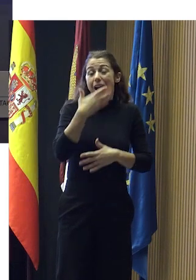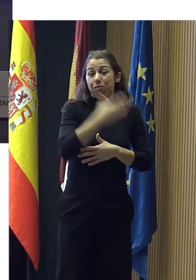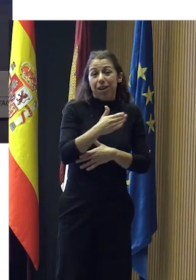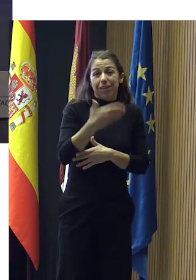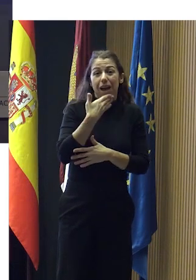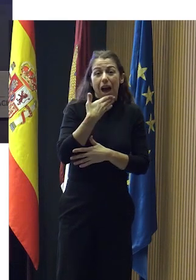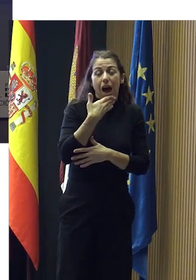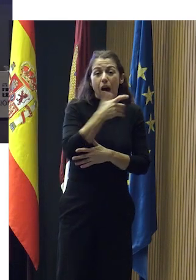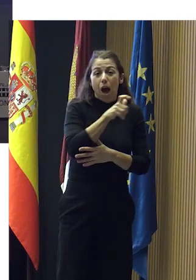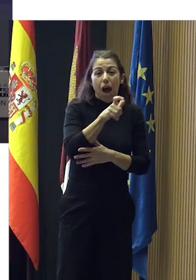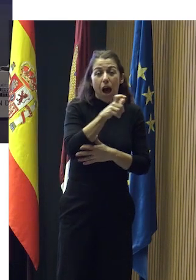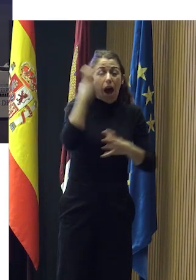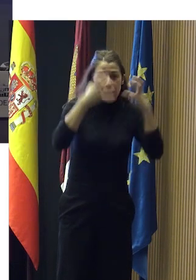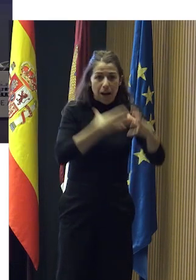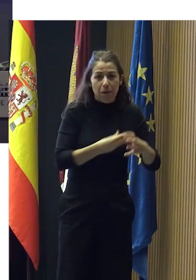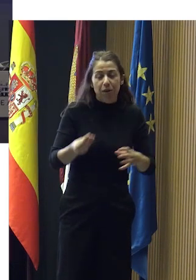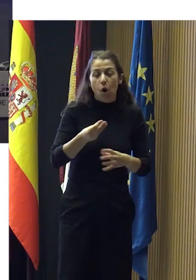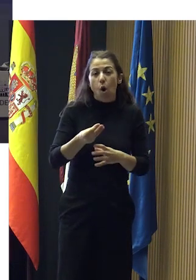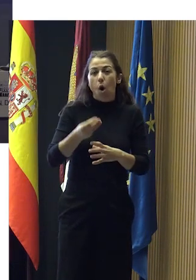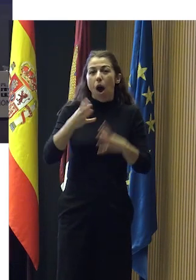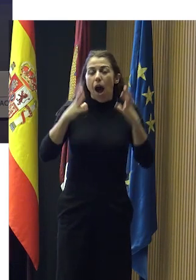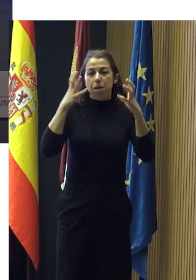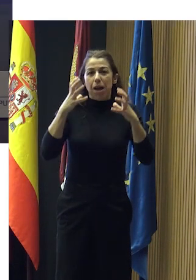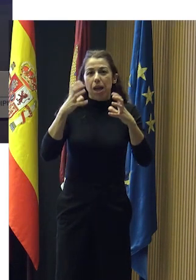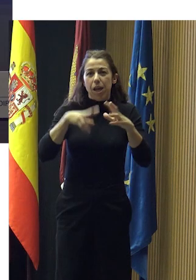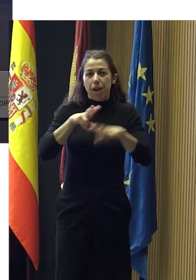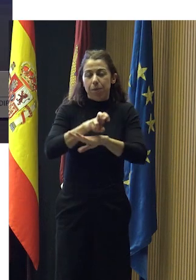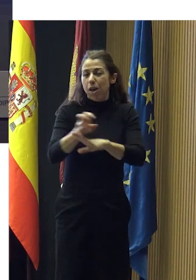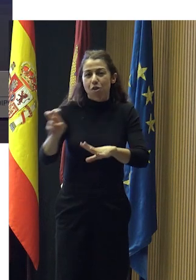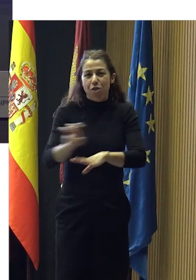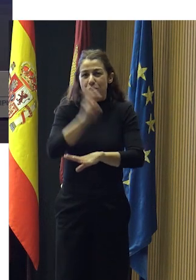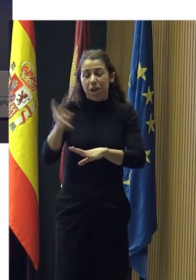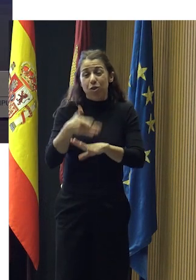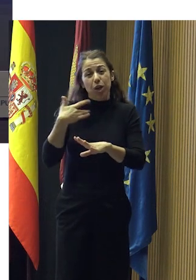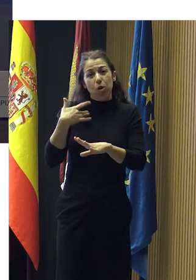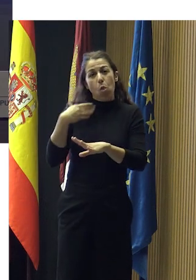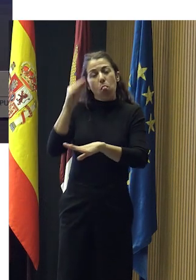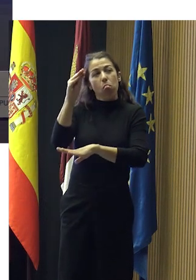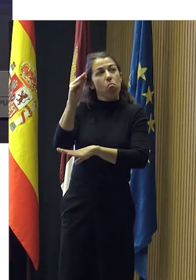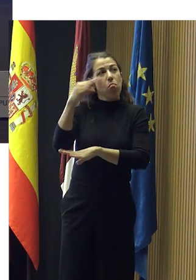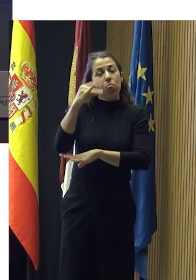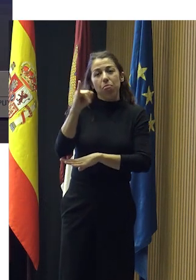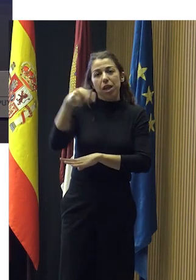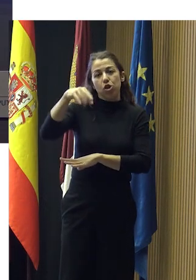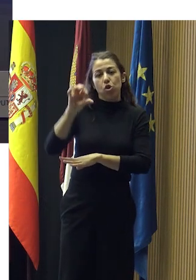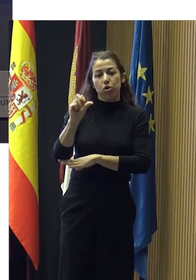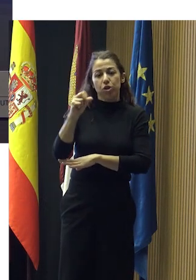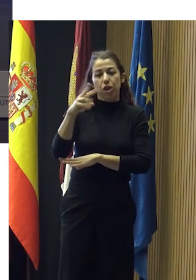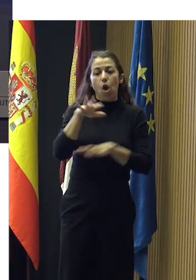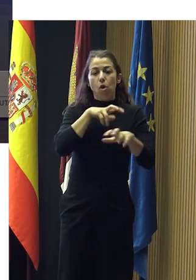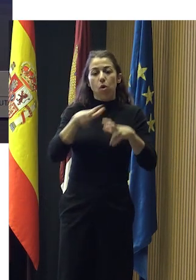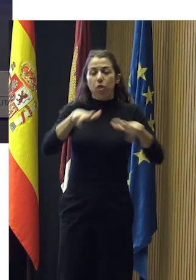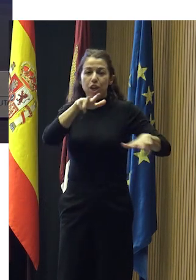a mamíferos, anfibios, etc. Y de hecho he puesto aquí una foto de un dinosaurio, a ver cómo está aquí,